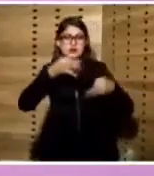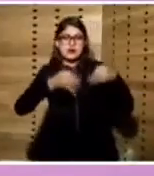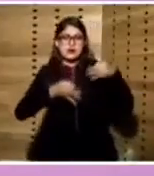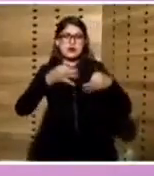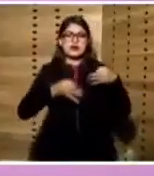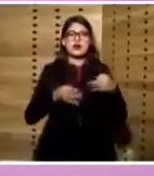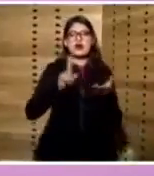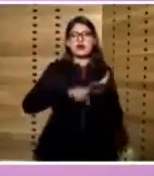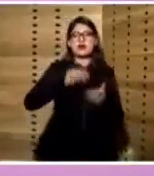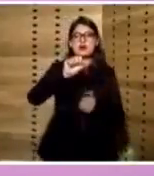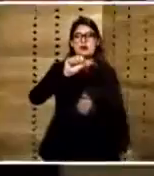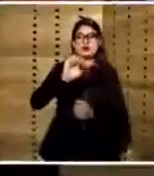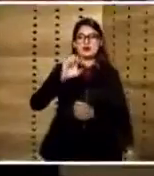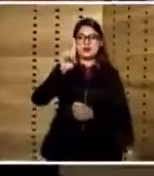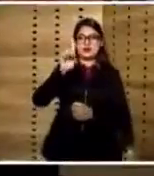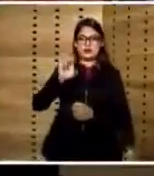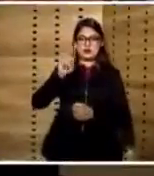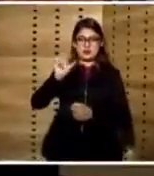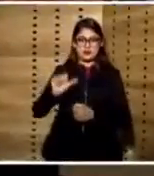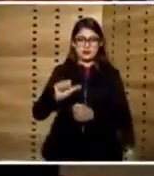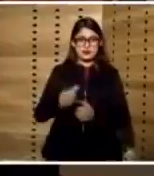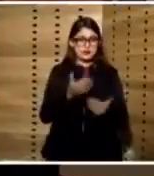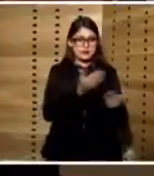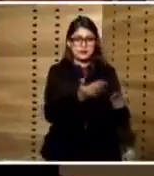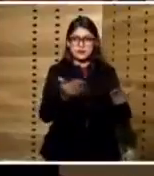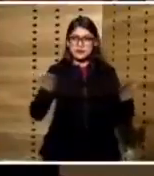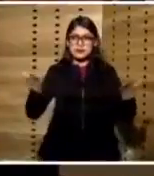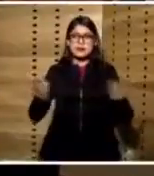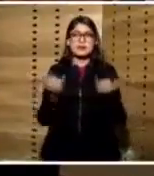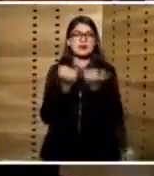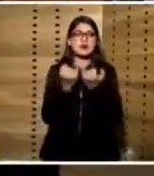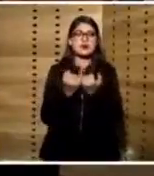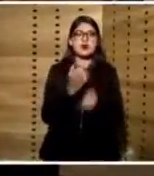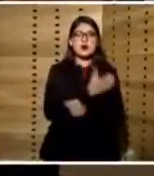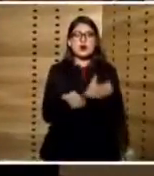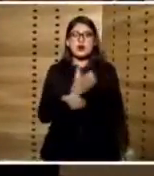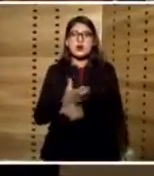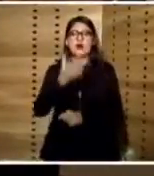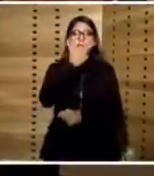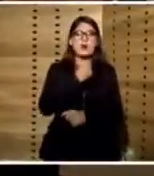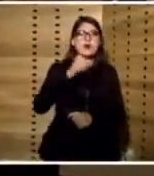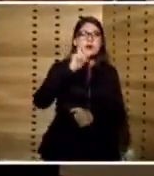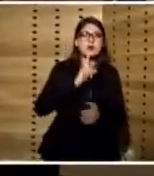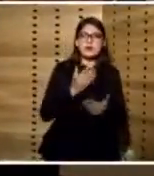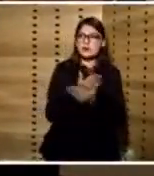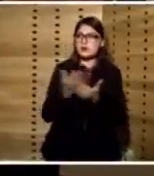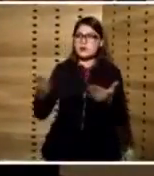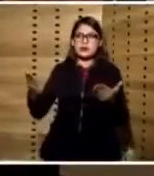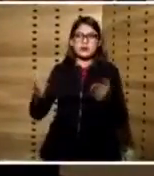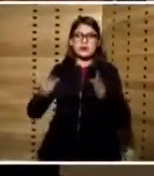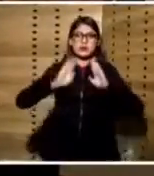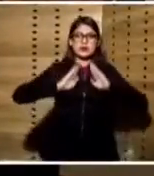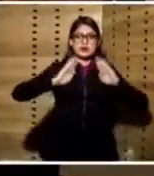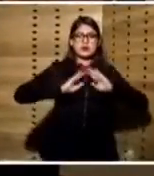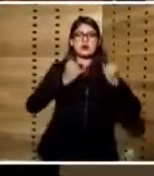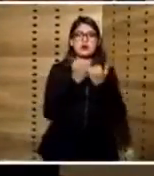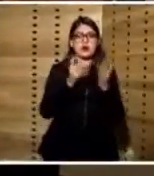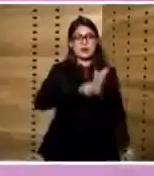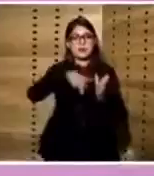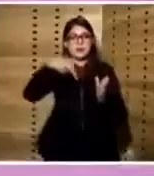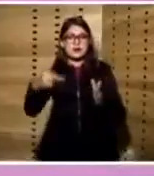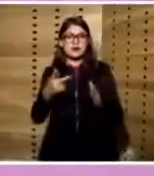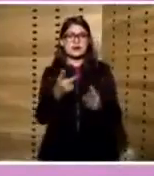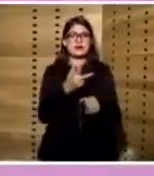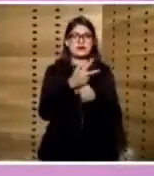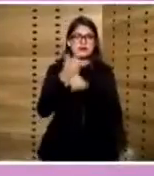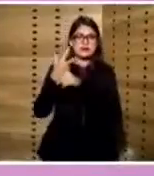de la Secretaría de la Defensa Nacional. Compañeras y compañeros de armas, representantes de los medios de comunicación,